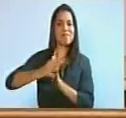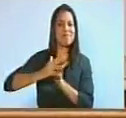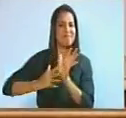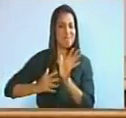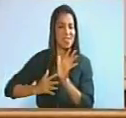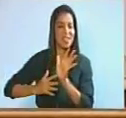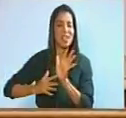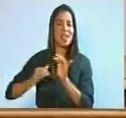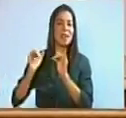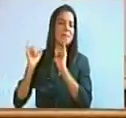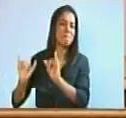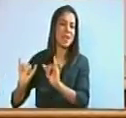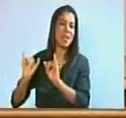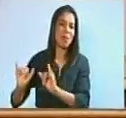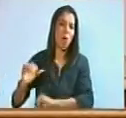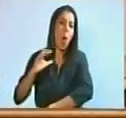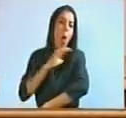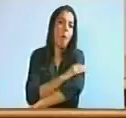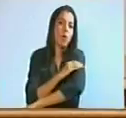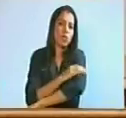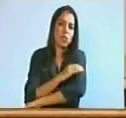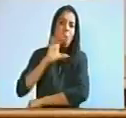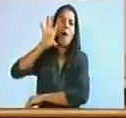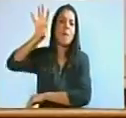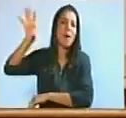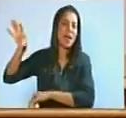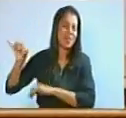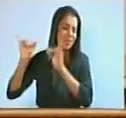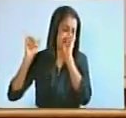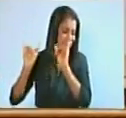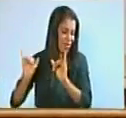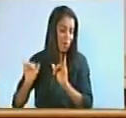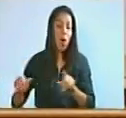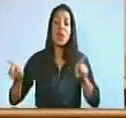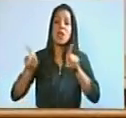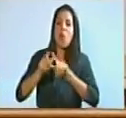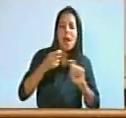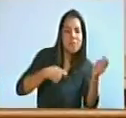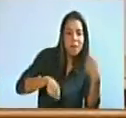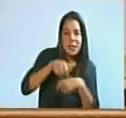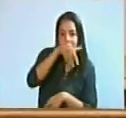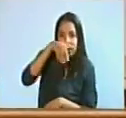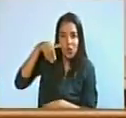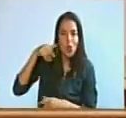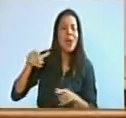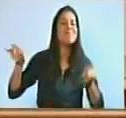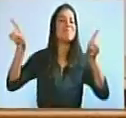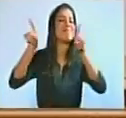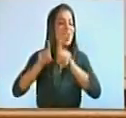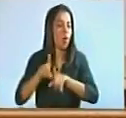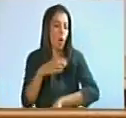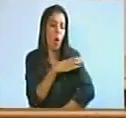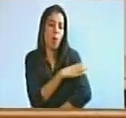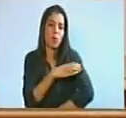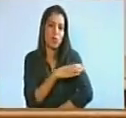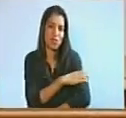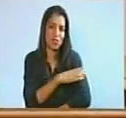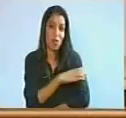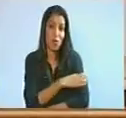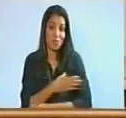se ha cartelizado. Así como funcionan los carteles de la droga, así funciona la derecha, sin